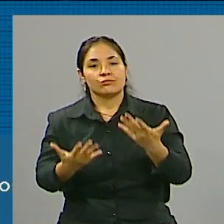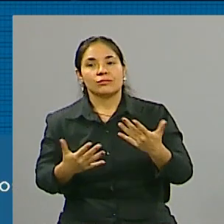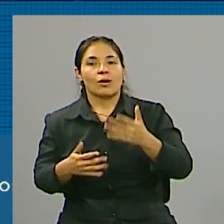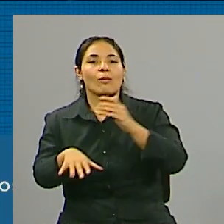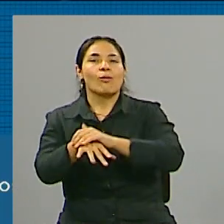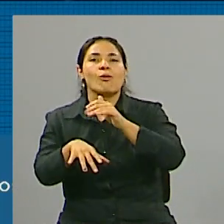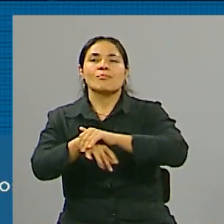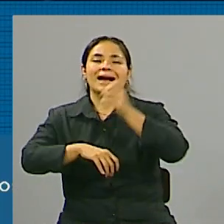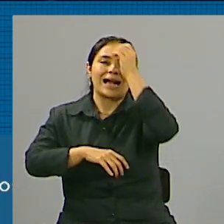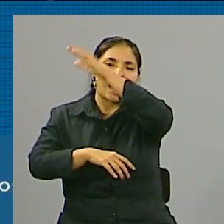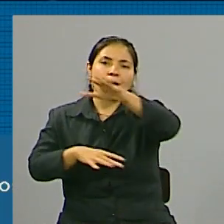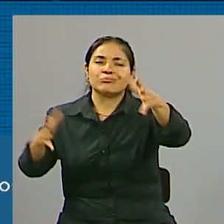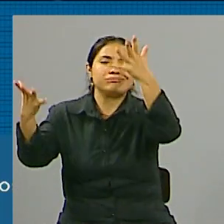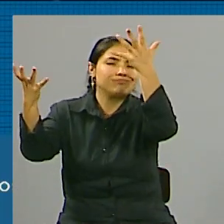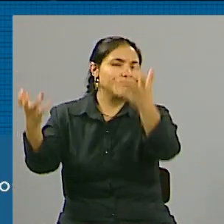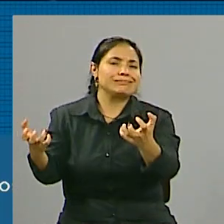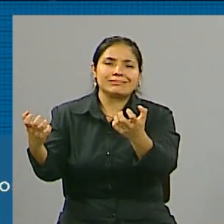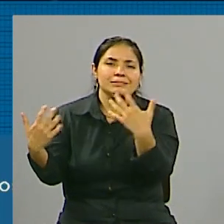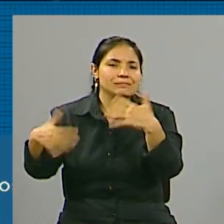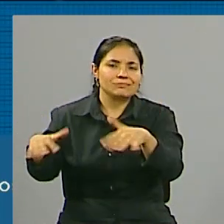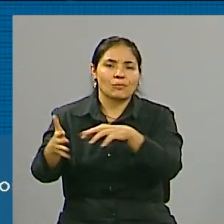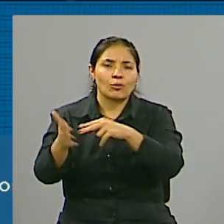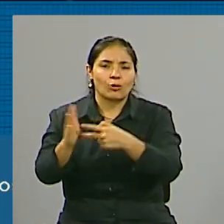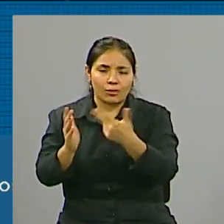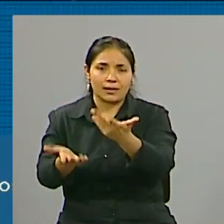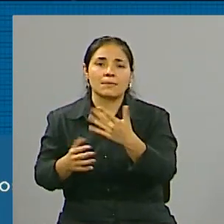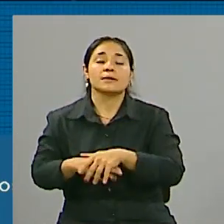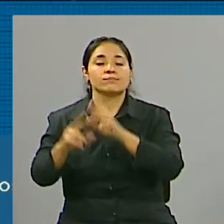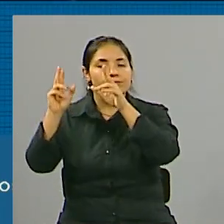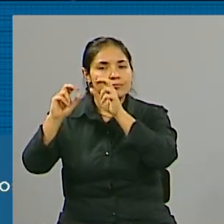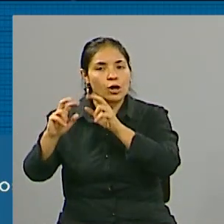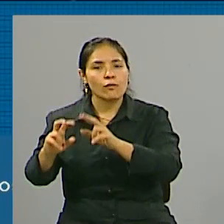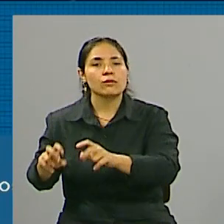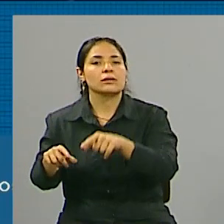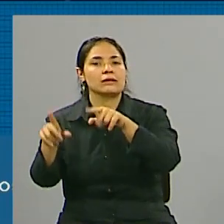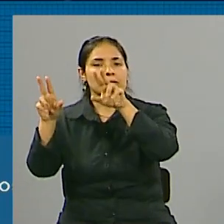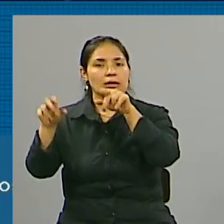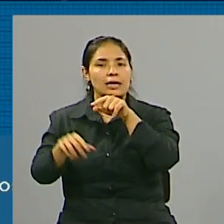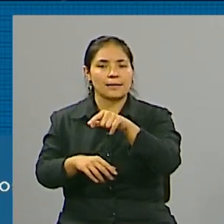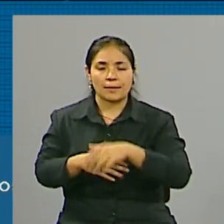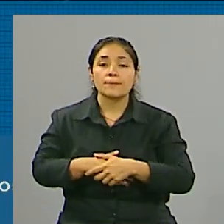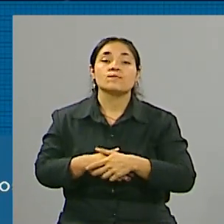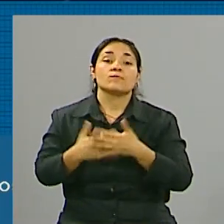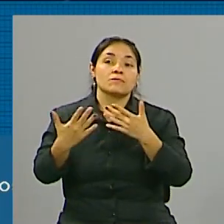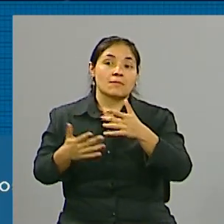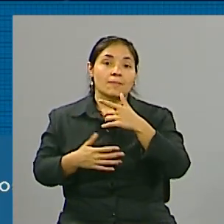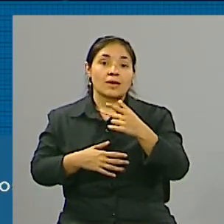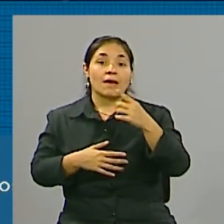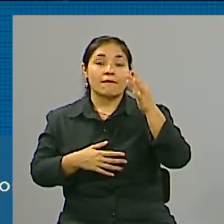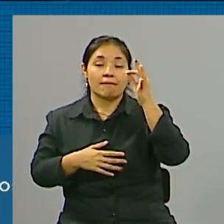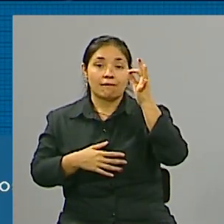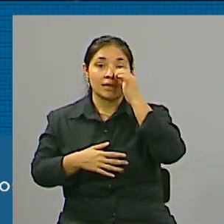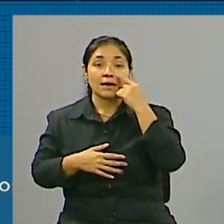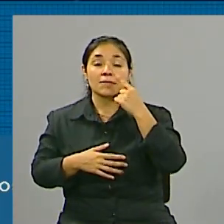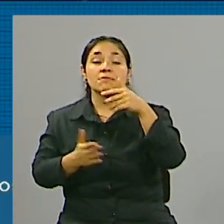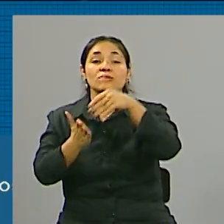sequía, ¿no?, que según distintas estimaciones se piensa que van a entrar 20.000 millones de dólares